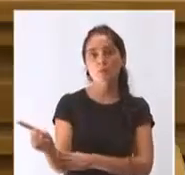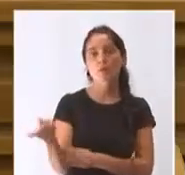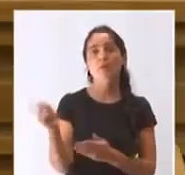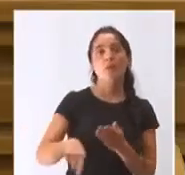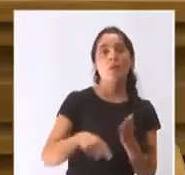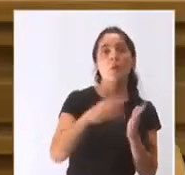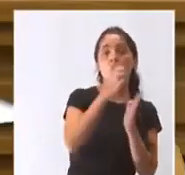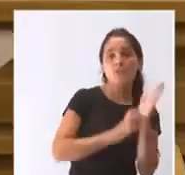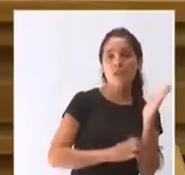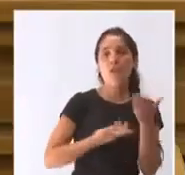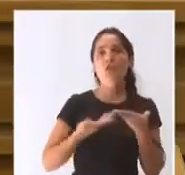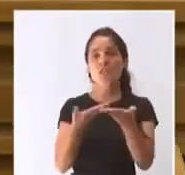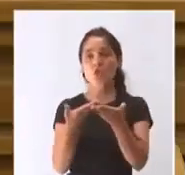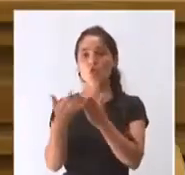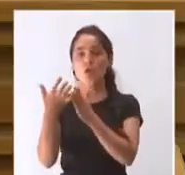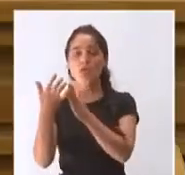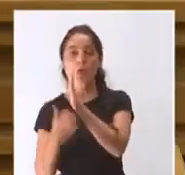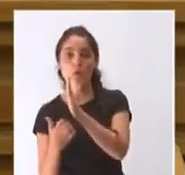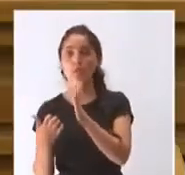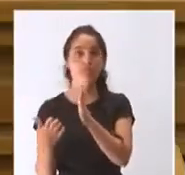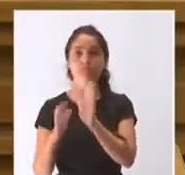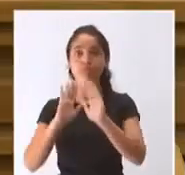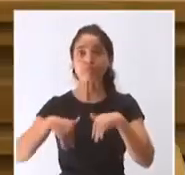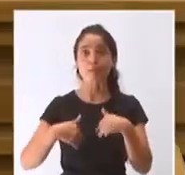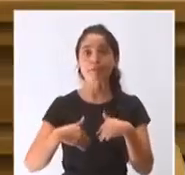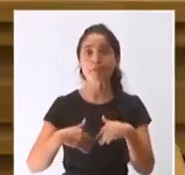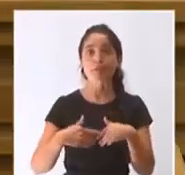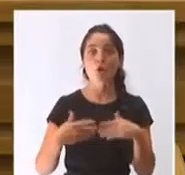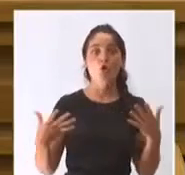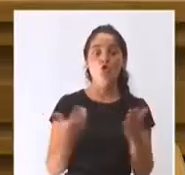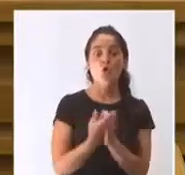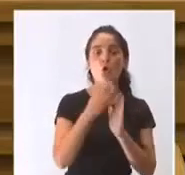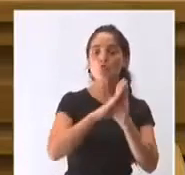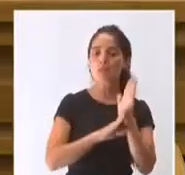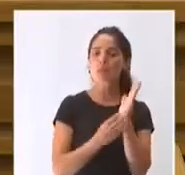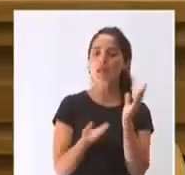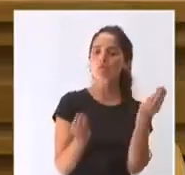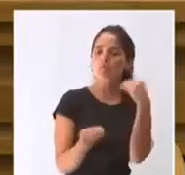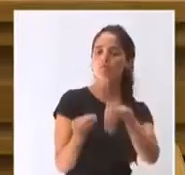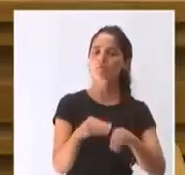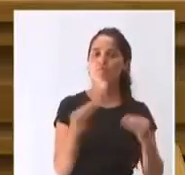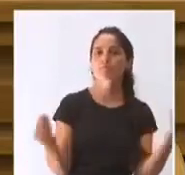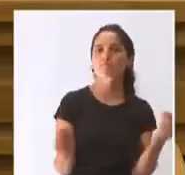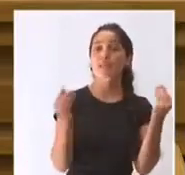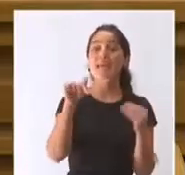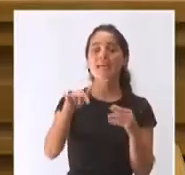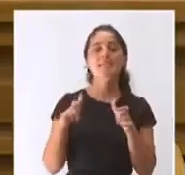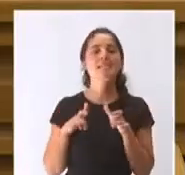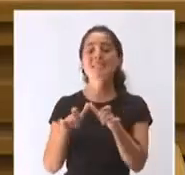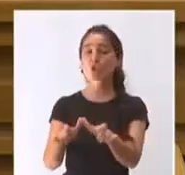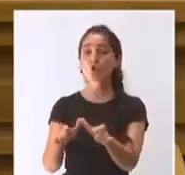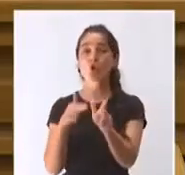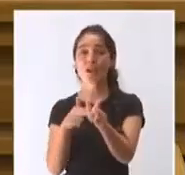descuentos al final hemos ido todos tomando medidas en los últimos años esto es un sector muy importante muy importante